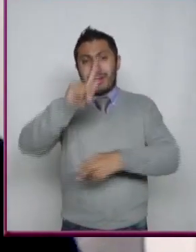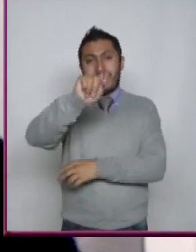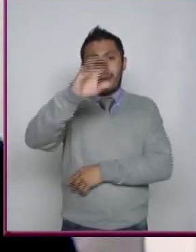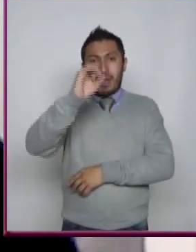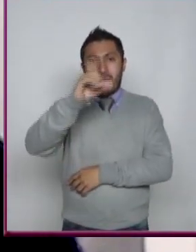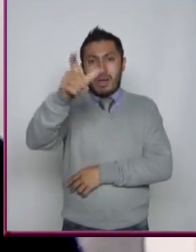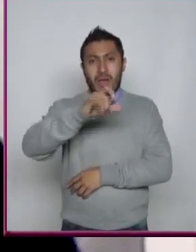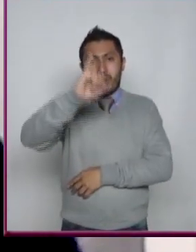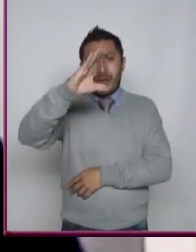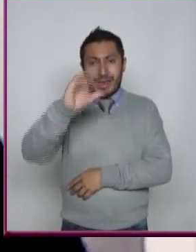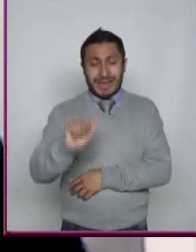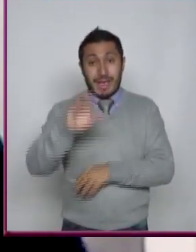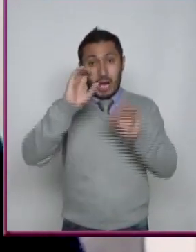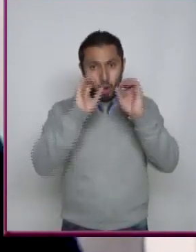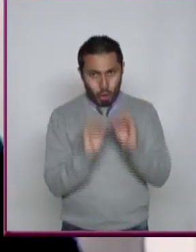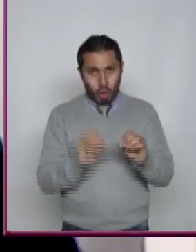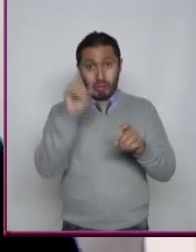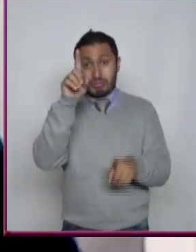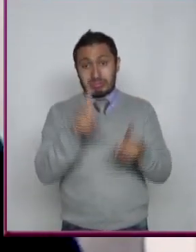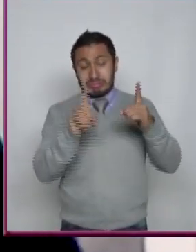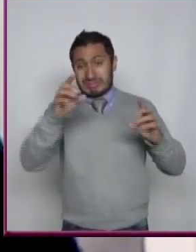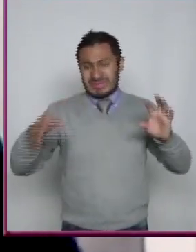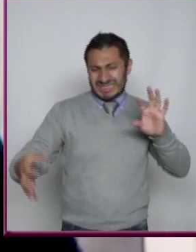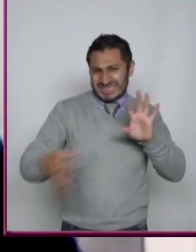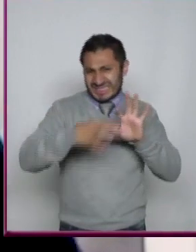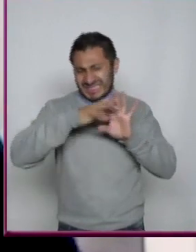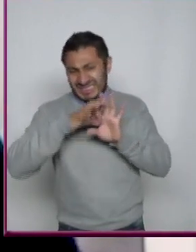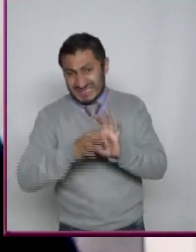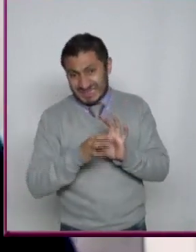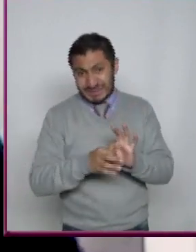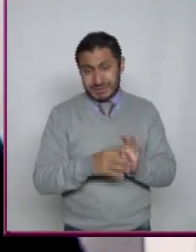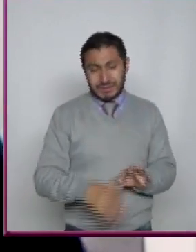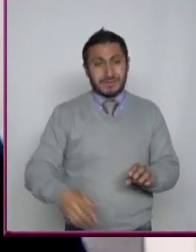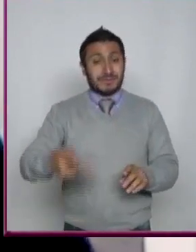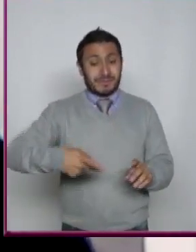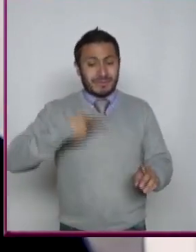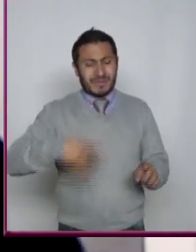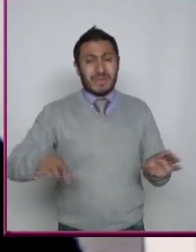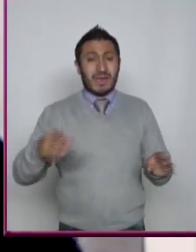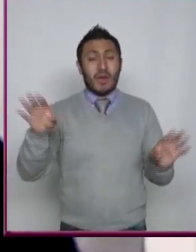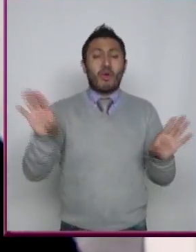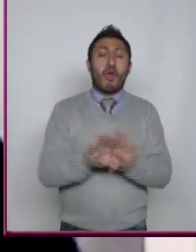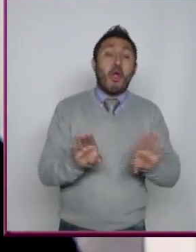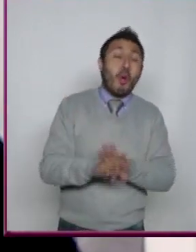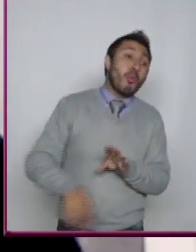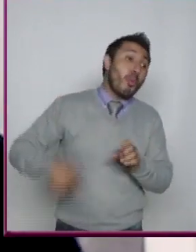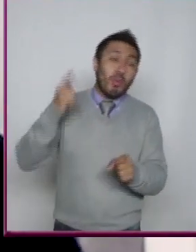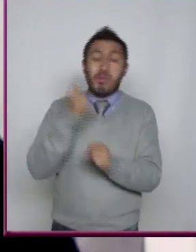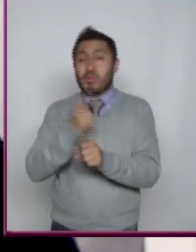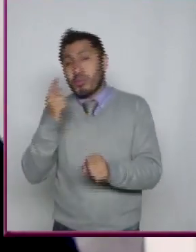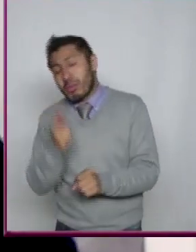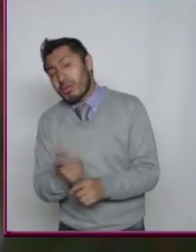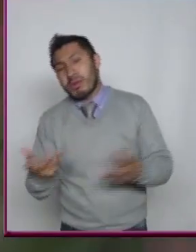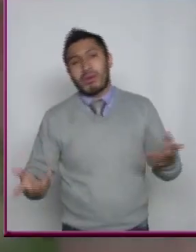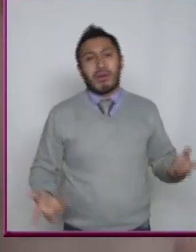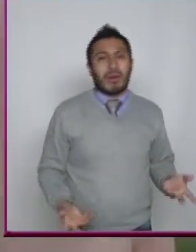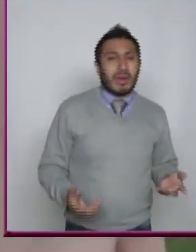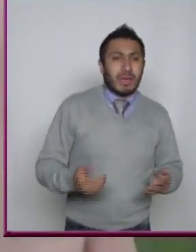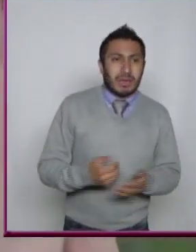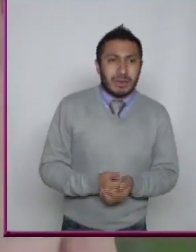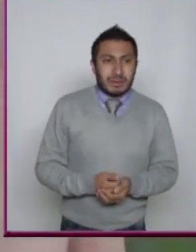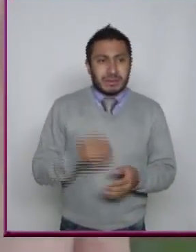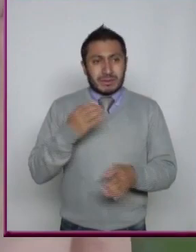o dependiente? Creo que es otra cosa que me preguntan mucho, ¿no? O sea, cómo saber las señales